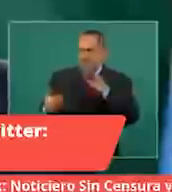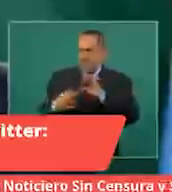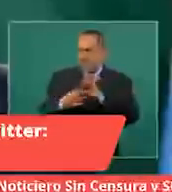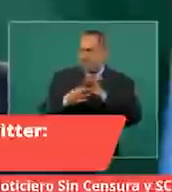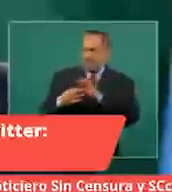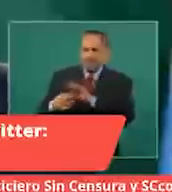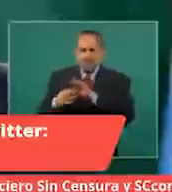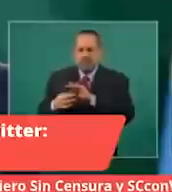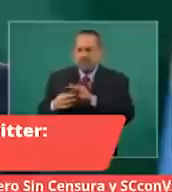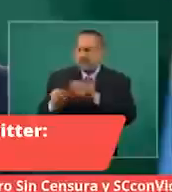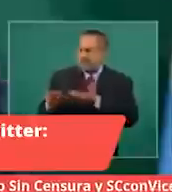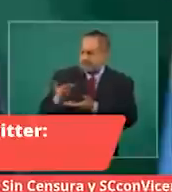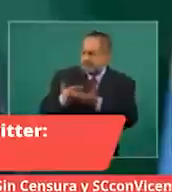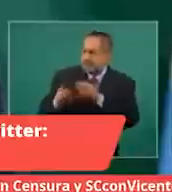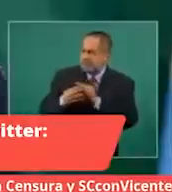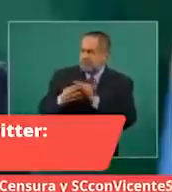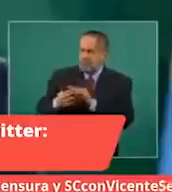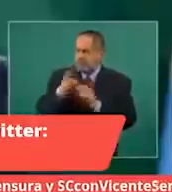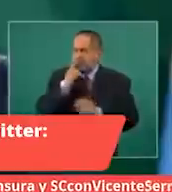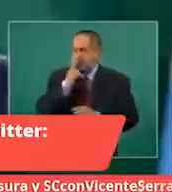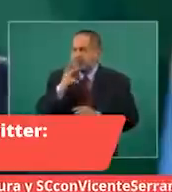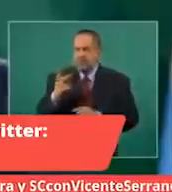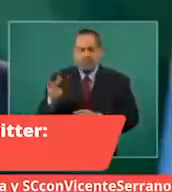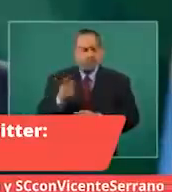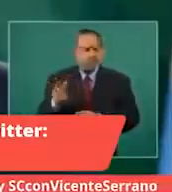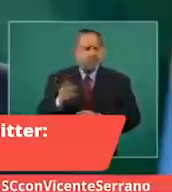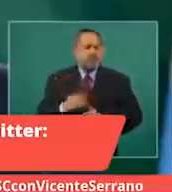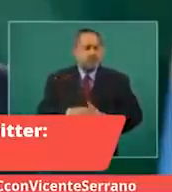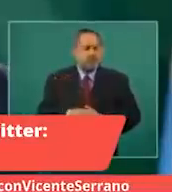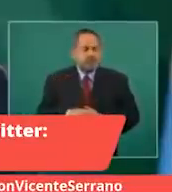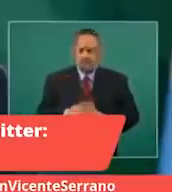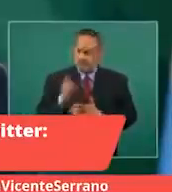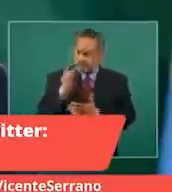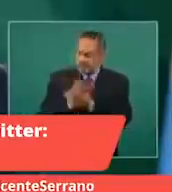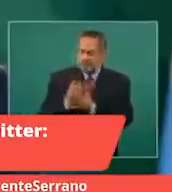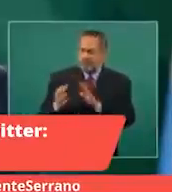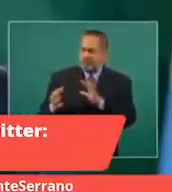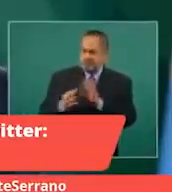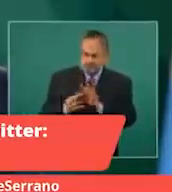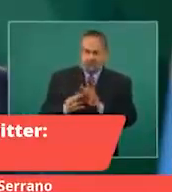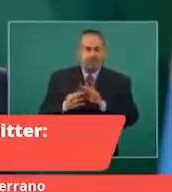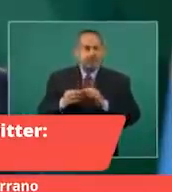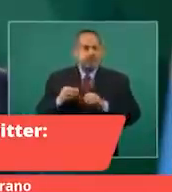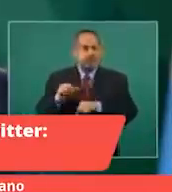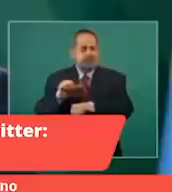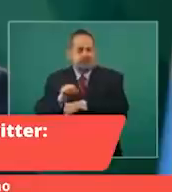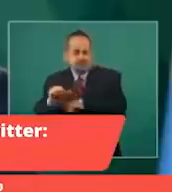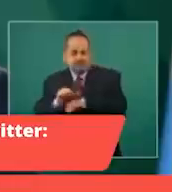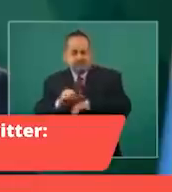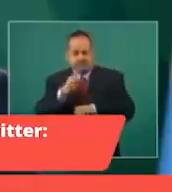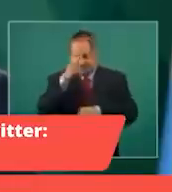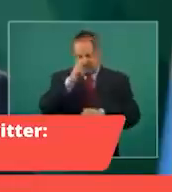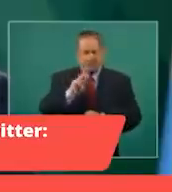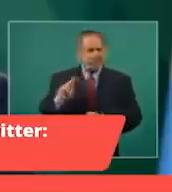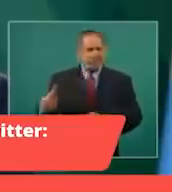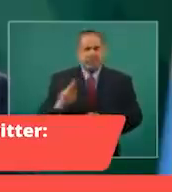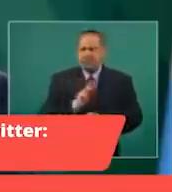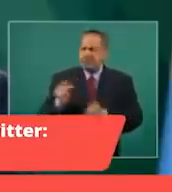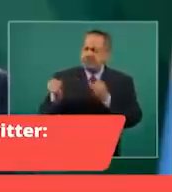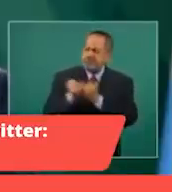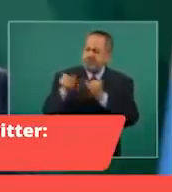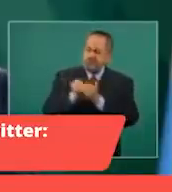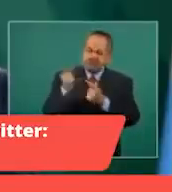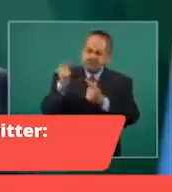pobre Alberto le llovió sobre mojado y eso lo logró encaminar. Y bueno,